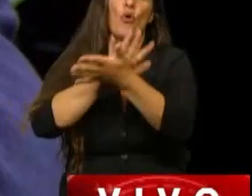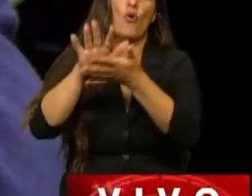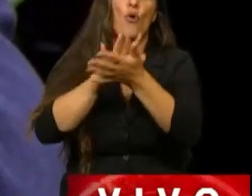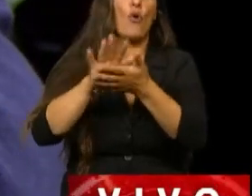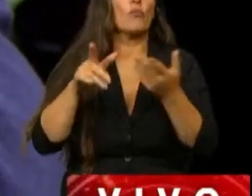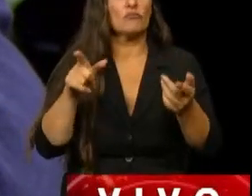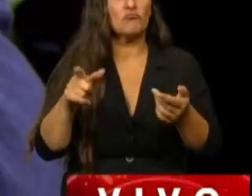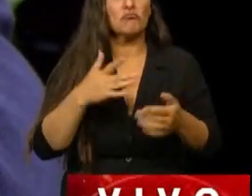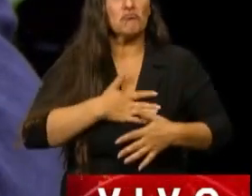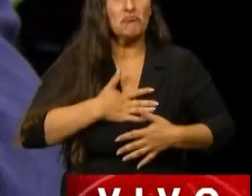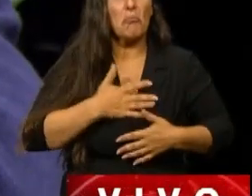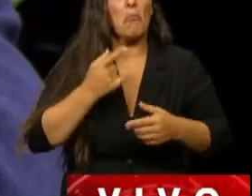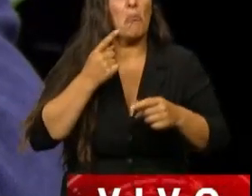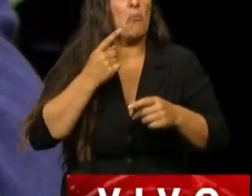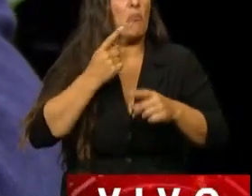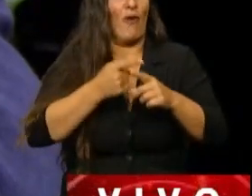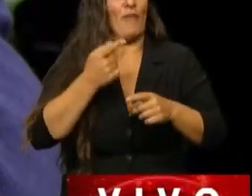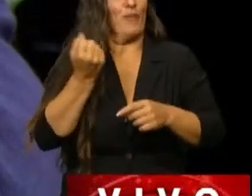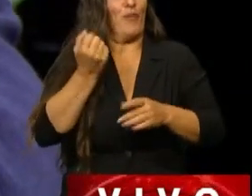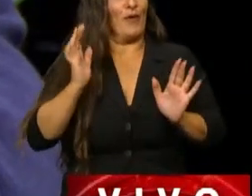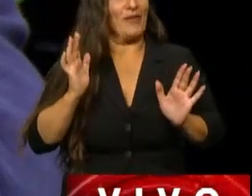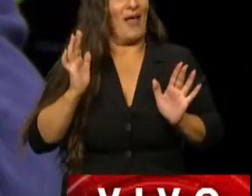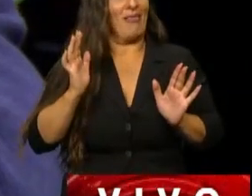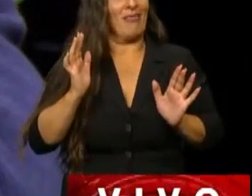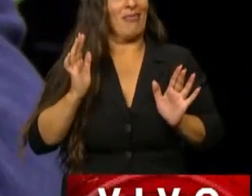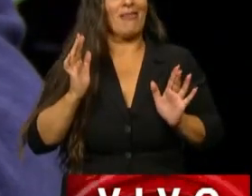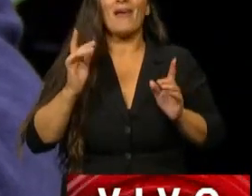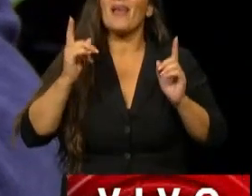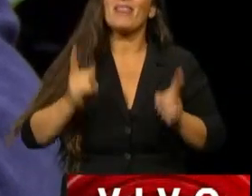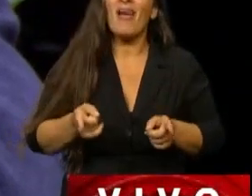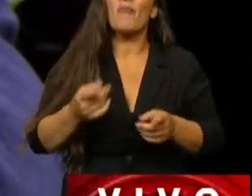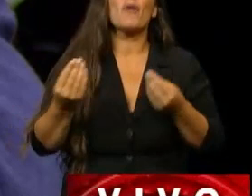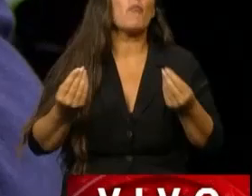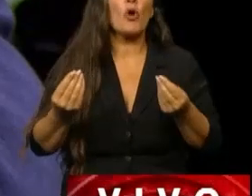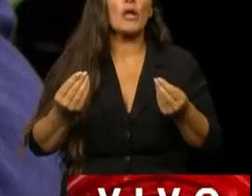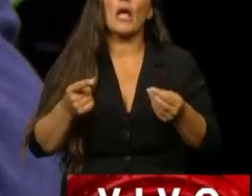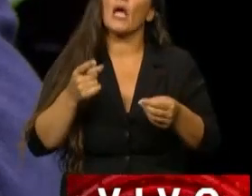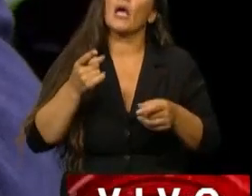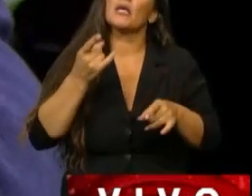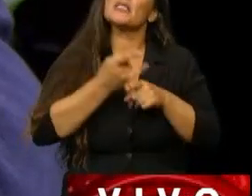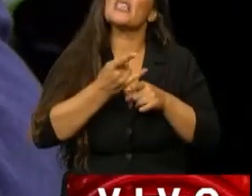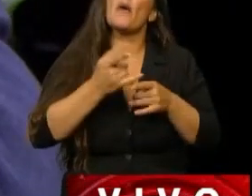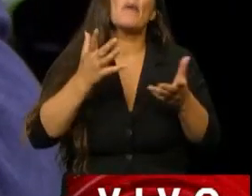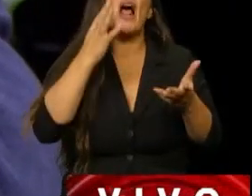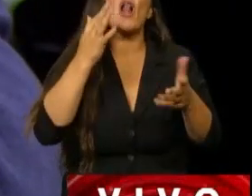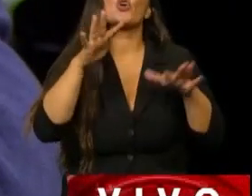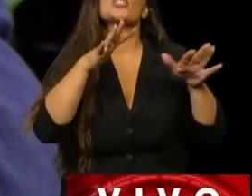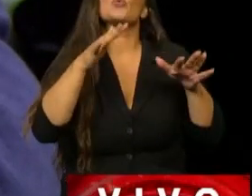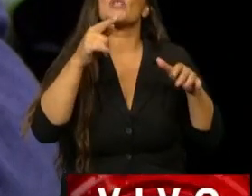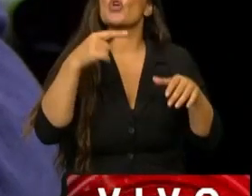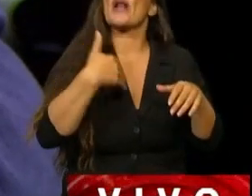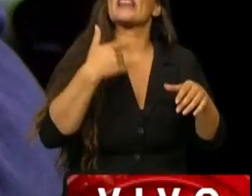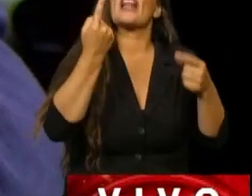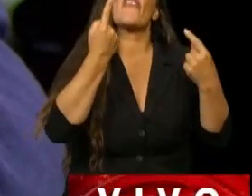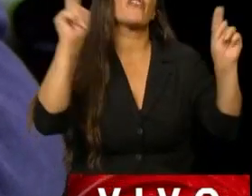en sí y también lo celebro porque nos saca de esa idea de excepcionalidad que tanto daño nos ha hecho, de creernos